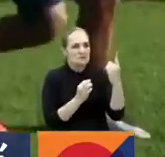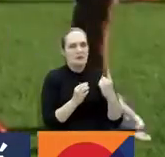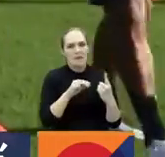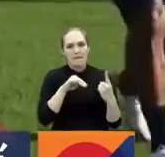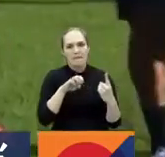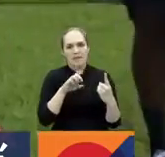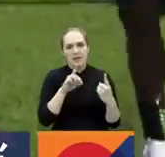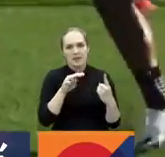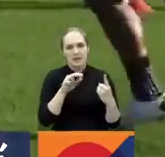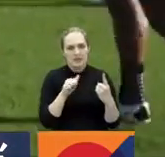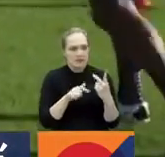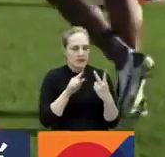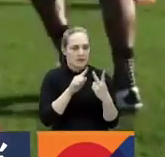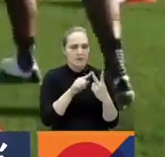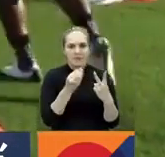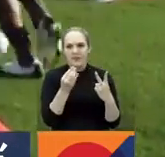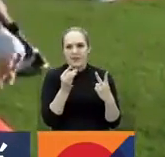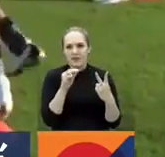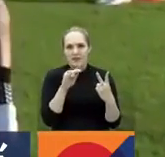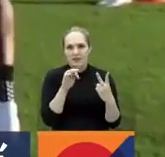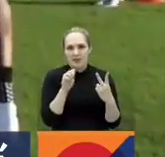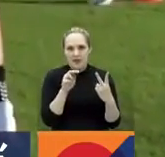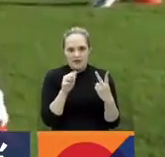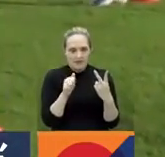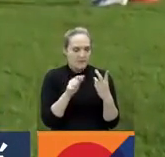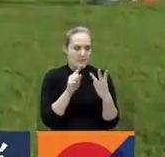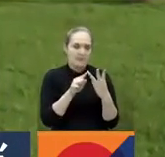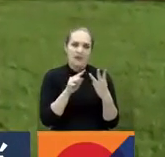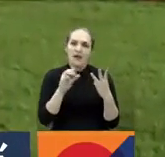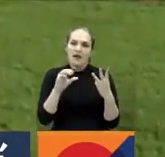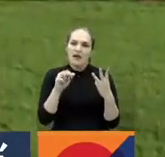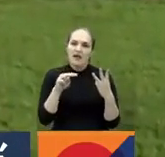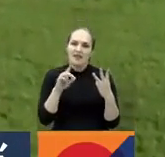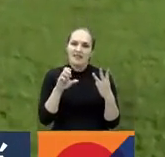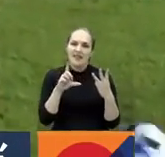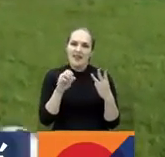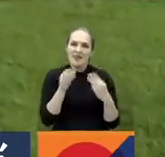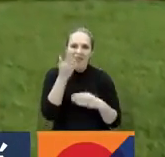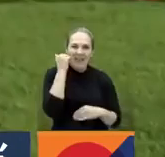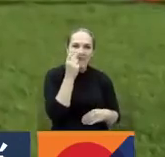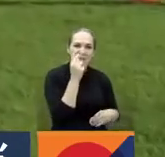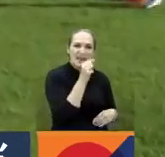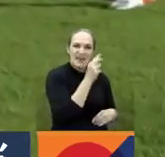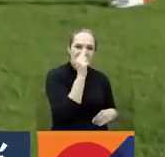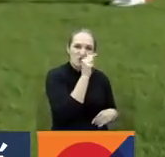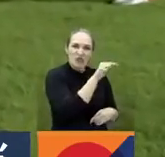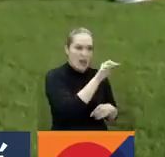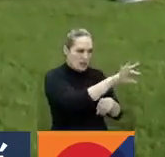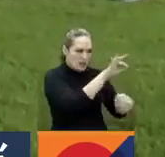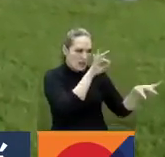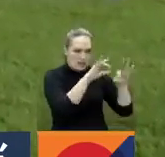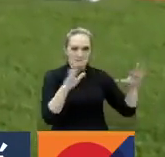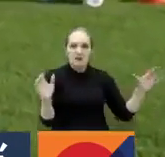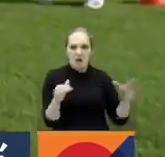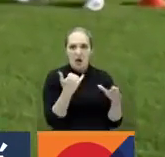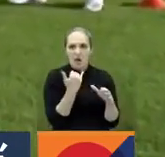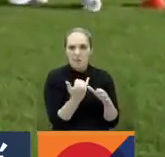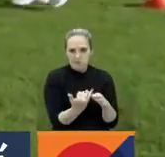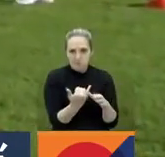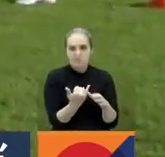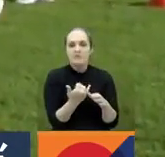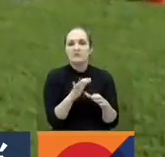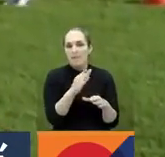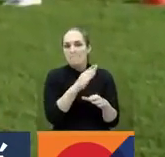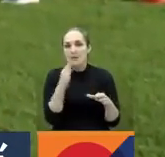jugadores como Aldair Quintana y Gerson Candelo, quienes después del partido entre Nacional y Pereira llegaron a Barranquilla. Se unió al grupo Juan